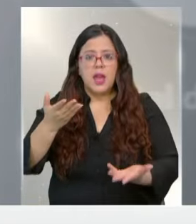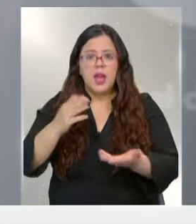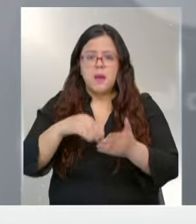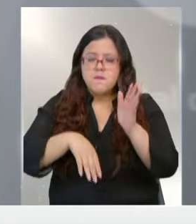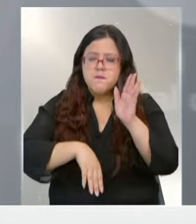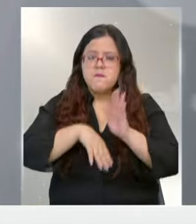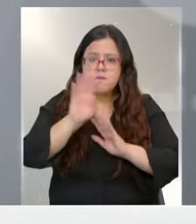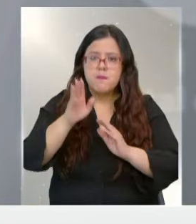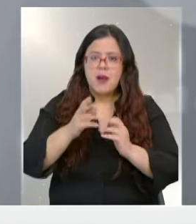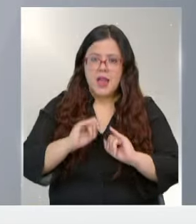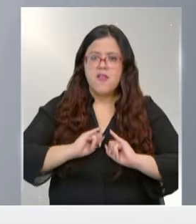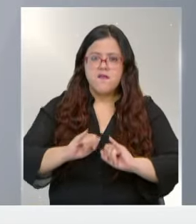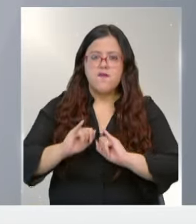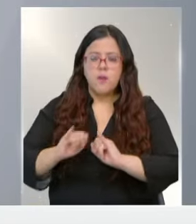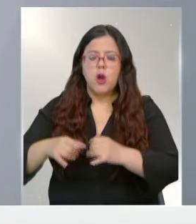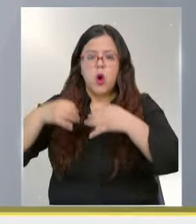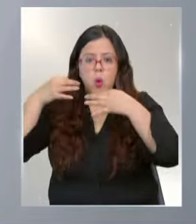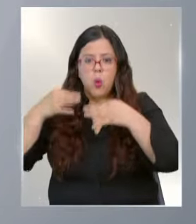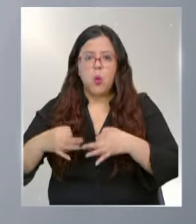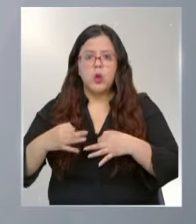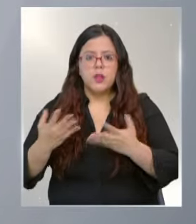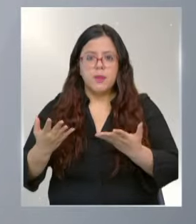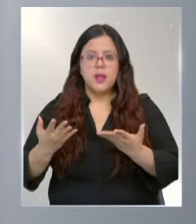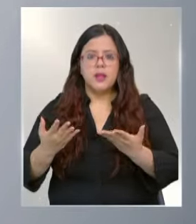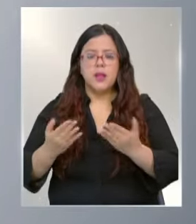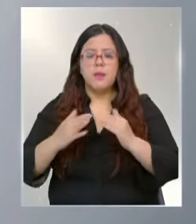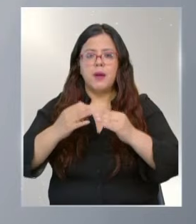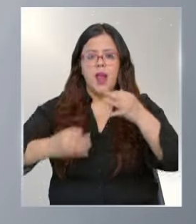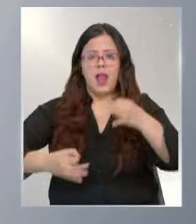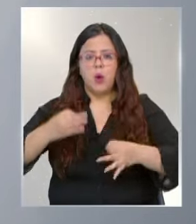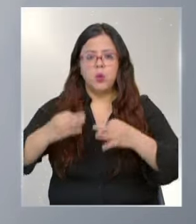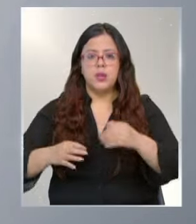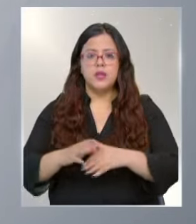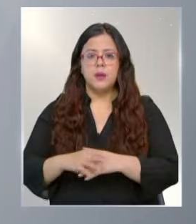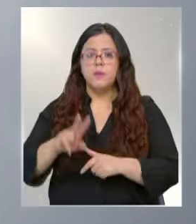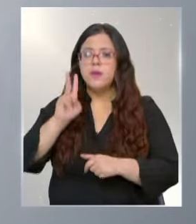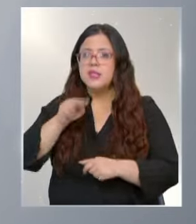recopilando más testimonios para llegar a la justicia. Sin colación, sin nada.